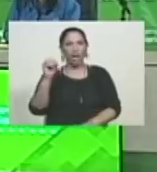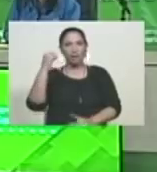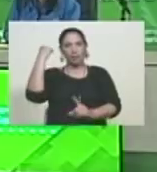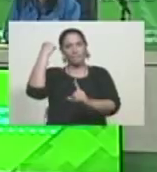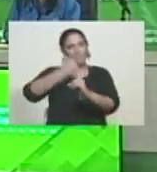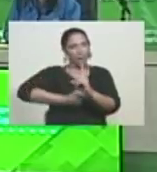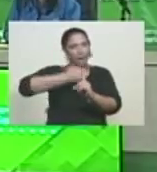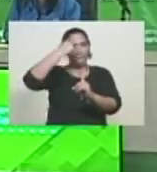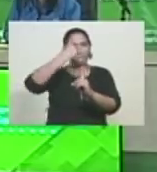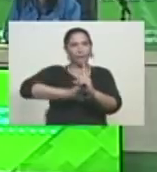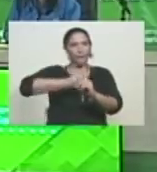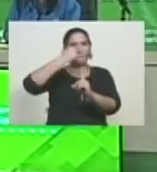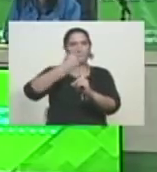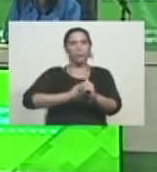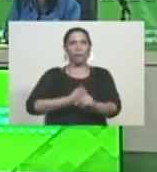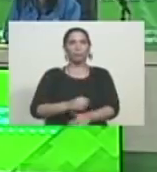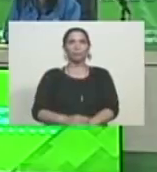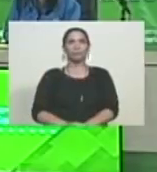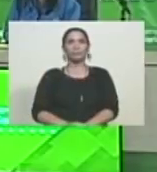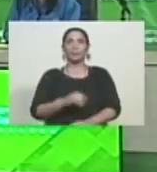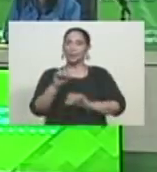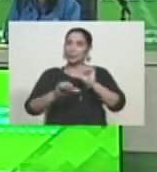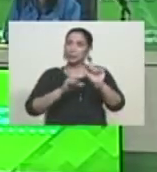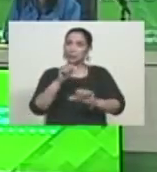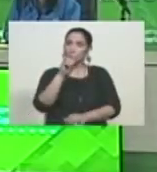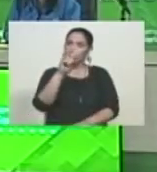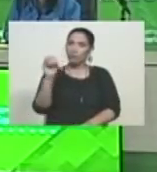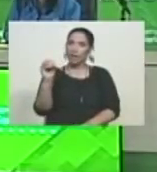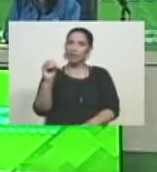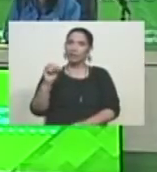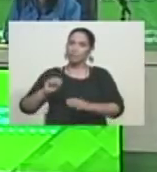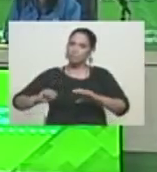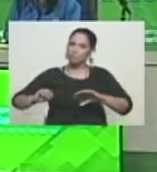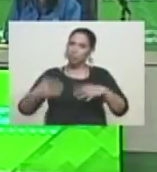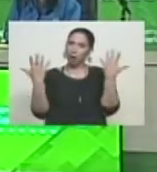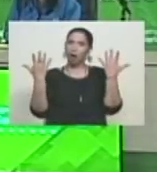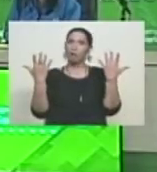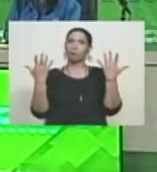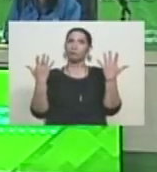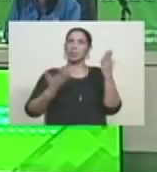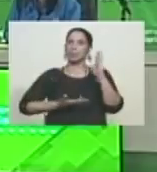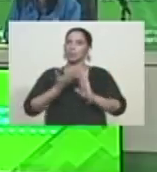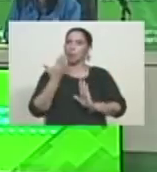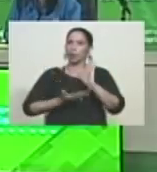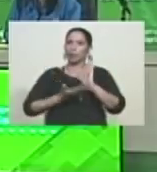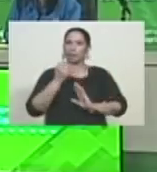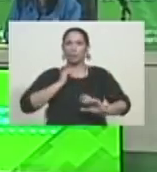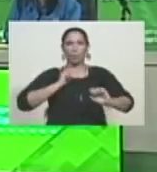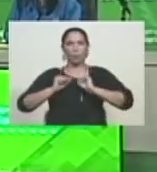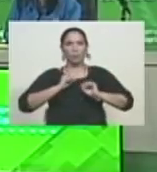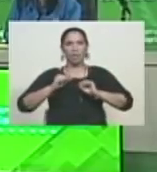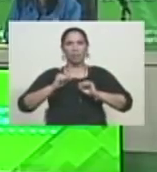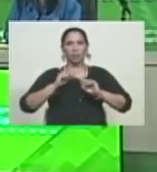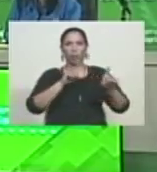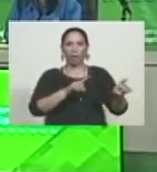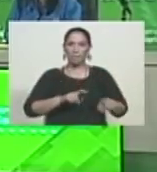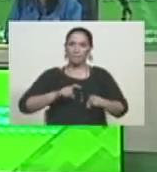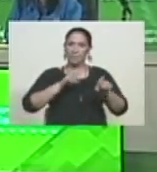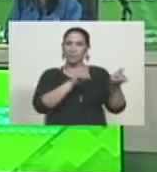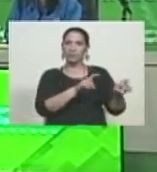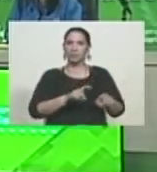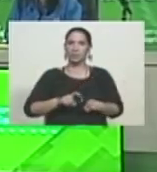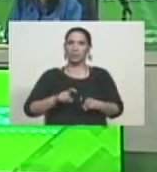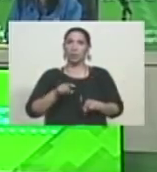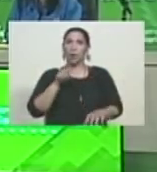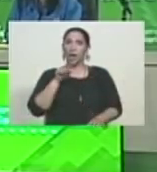luchas. En el siglo XX surgieron importantes movimientos campesinos, pero